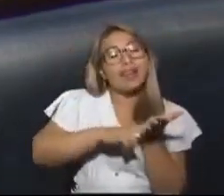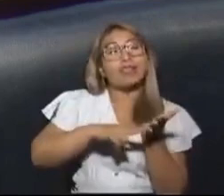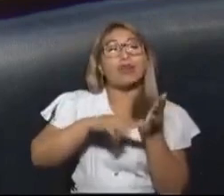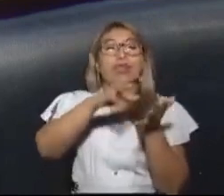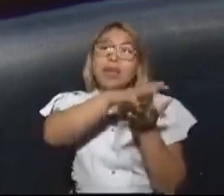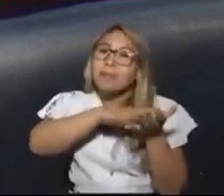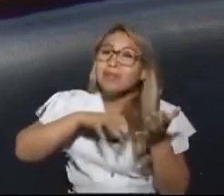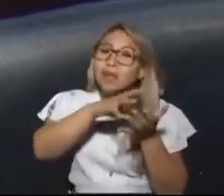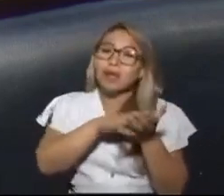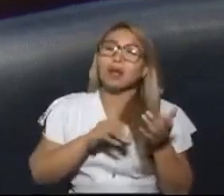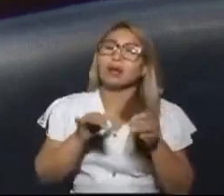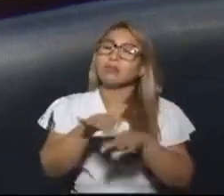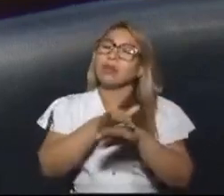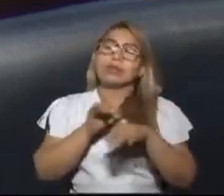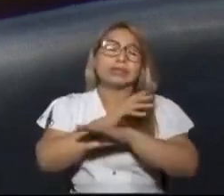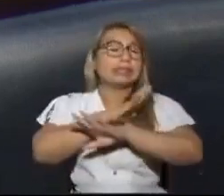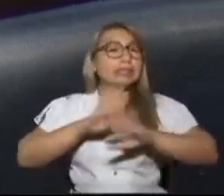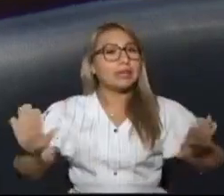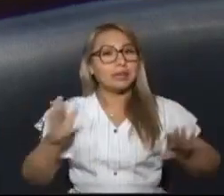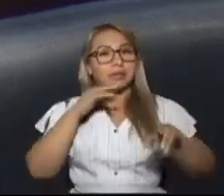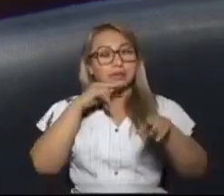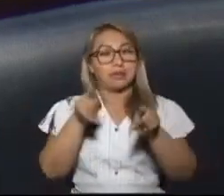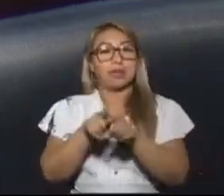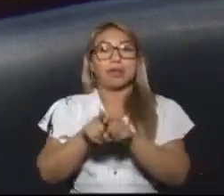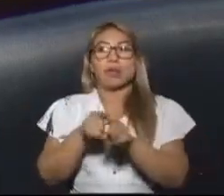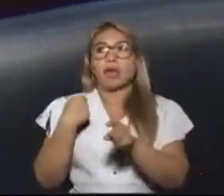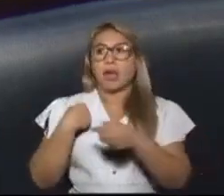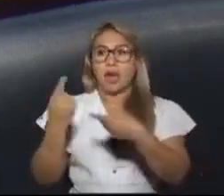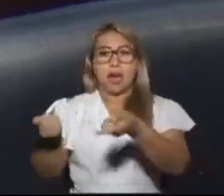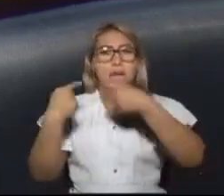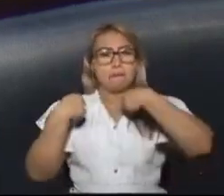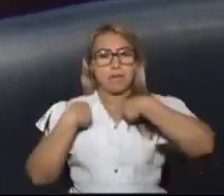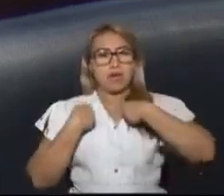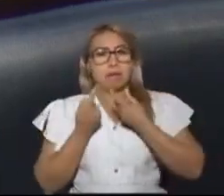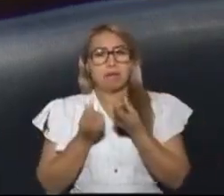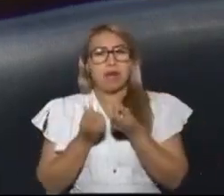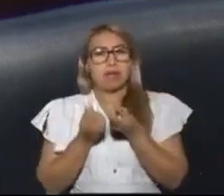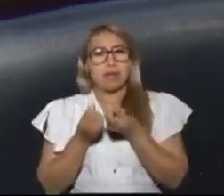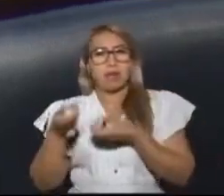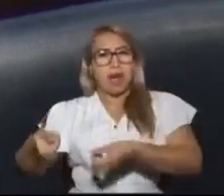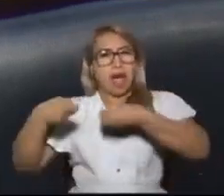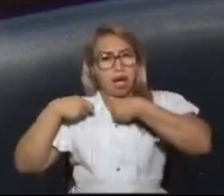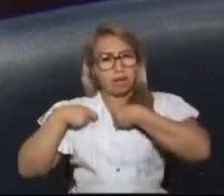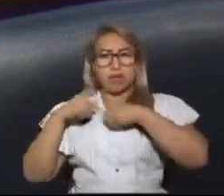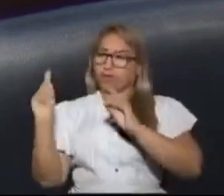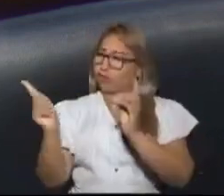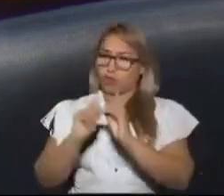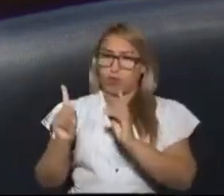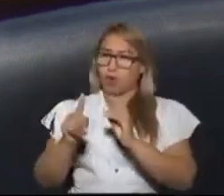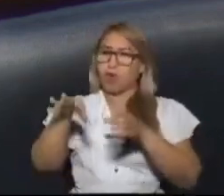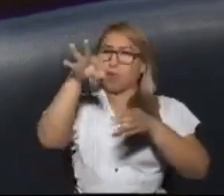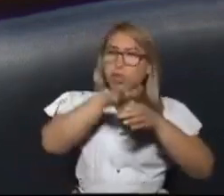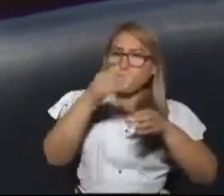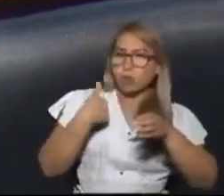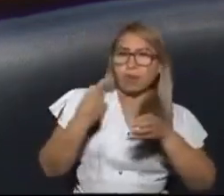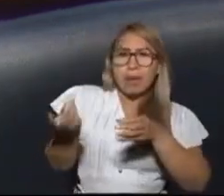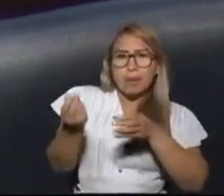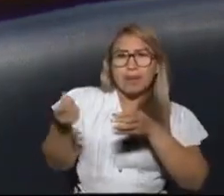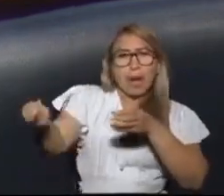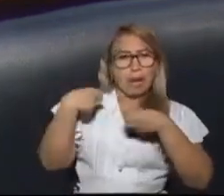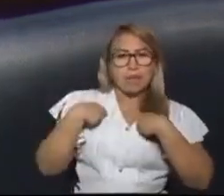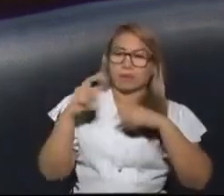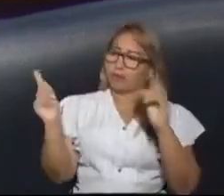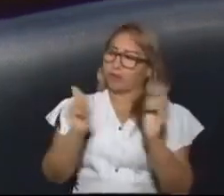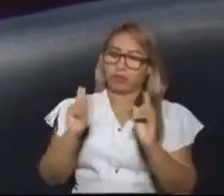Quiero agregar que a mí no se me ha dado ningún dinero por mi voto a favor, pero en caso de